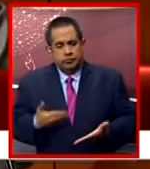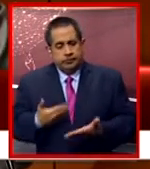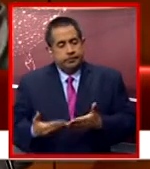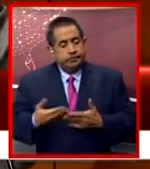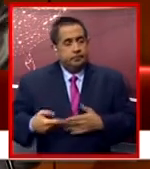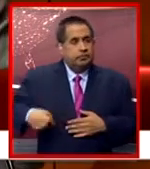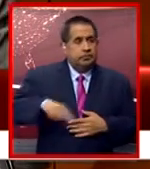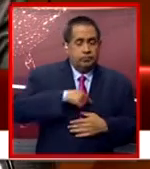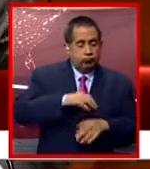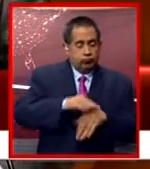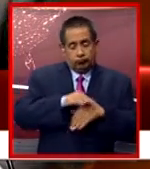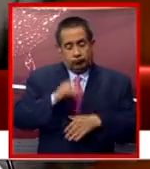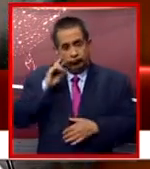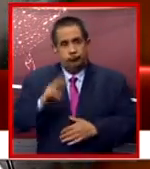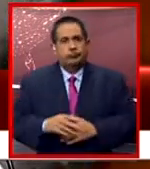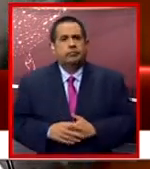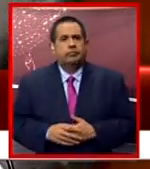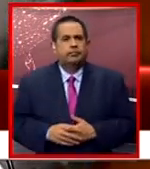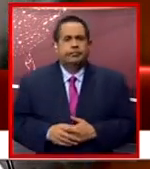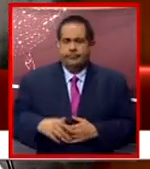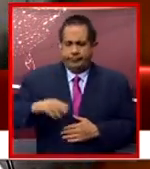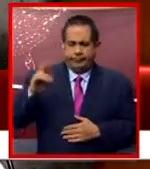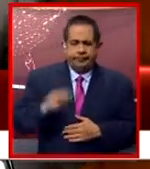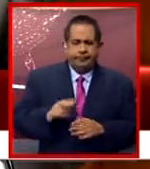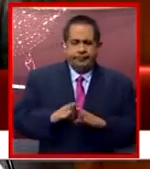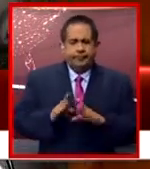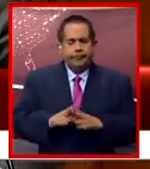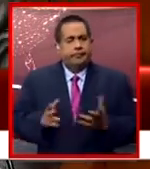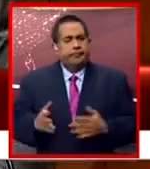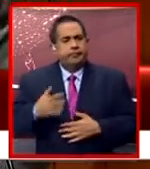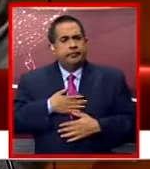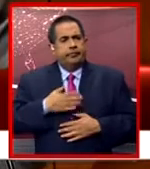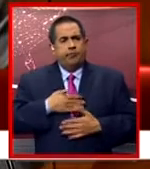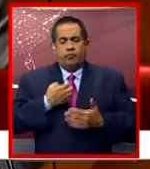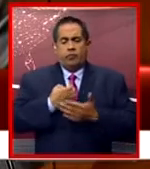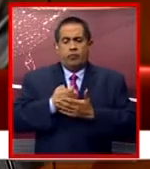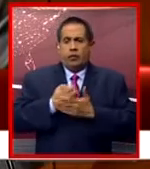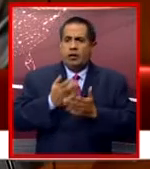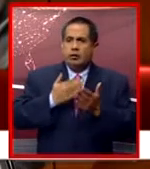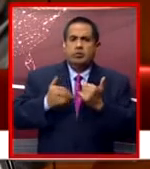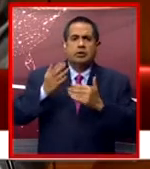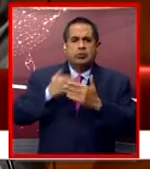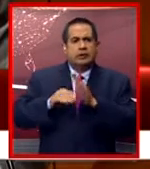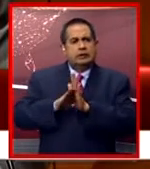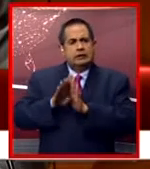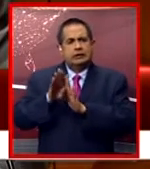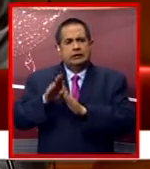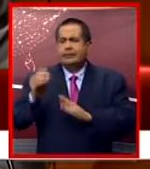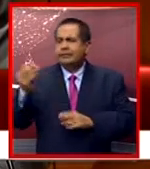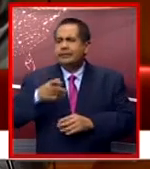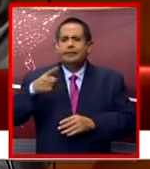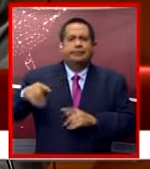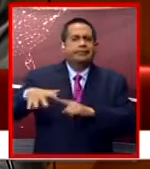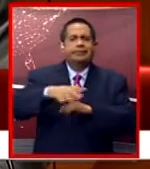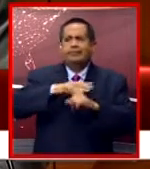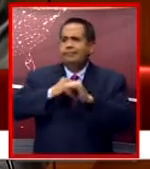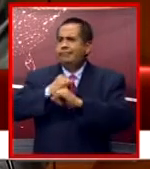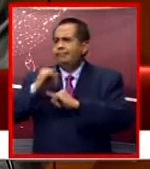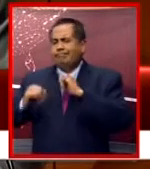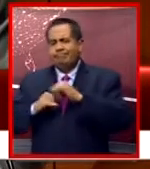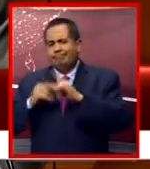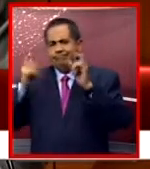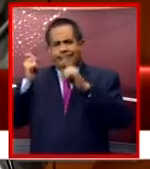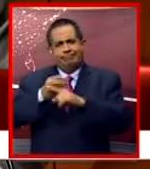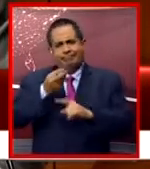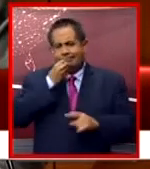estamos viviendo. Ciertamente, nuestra economía sigue creciendo pese a un entorno